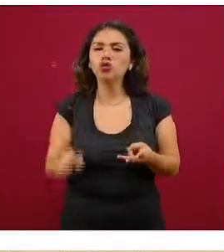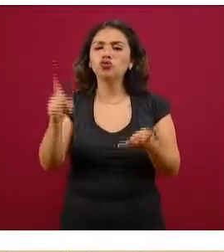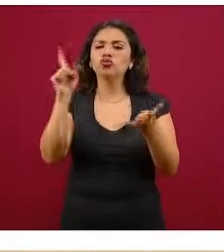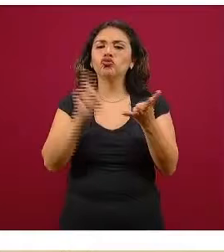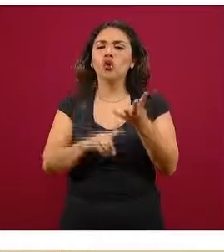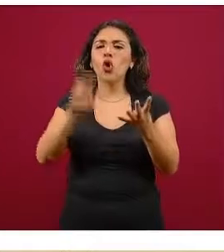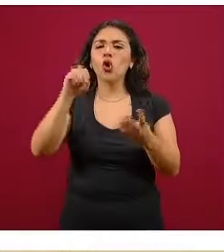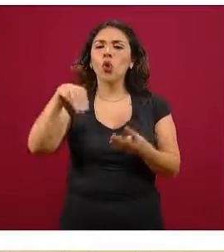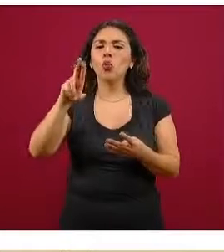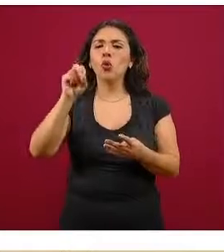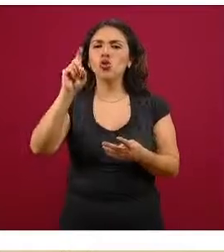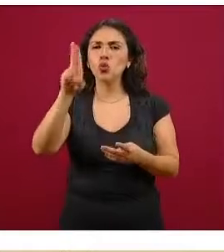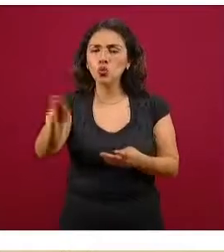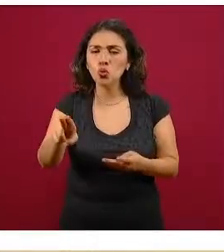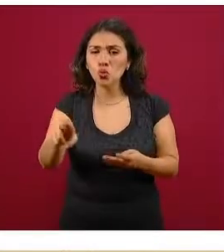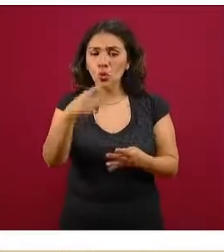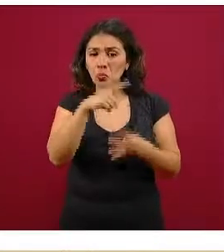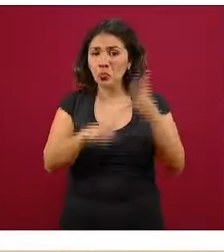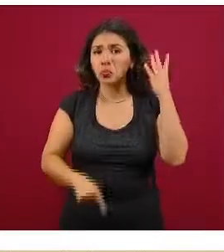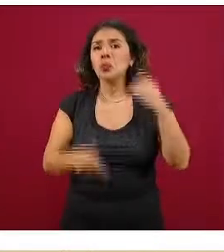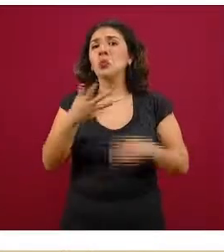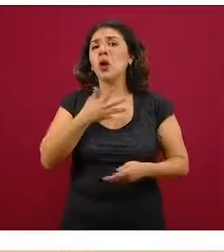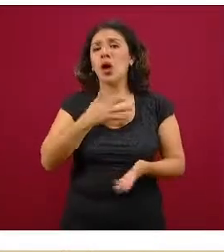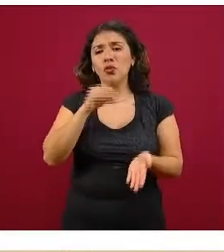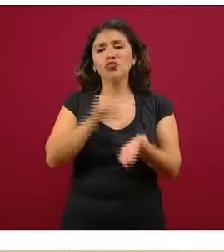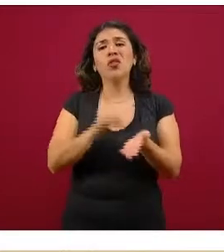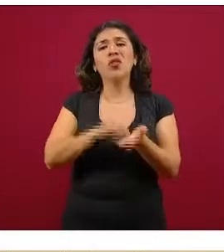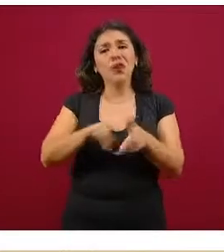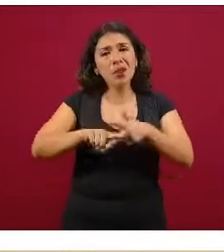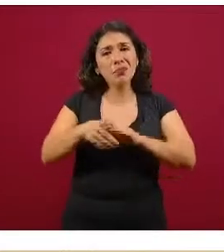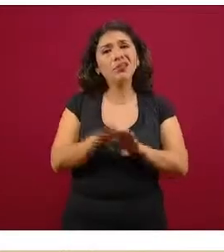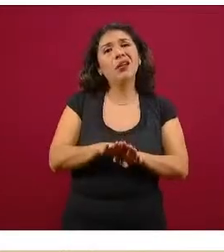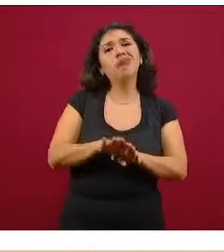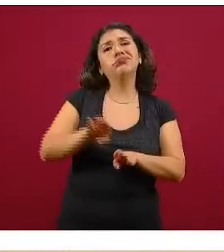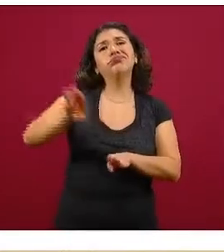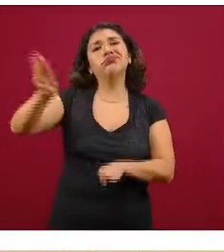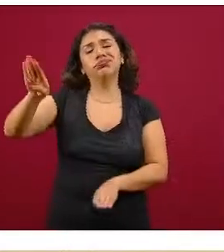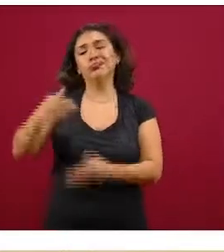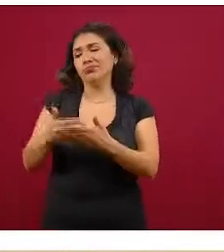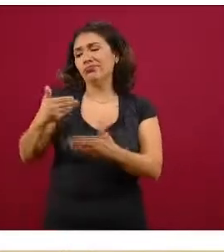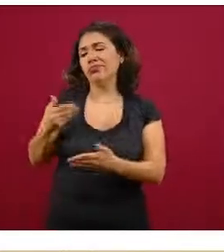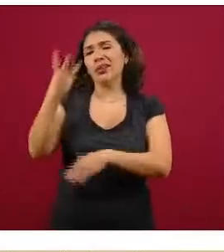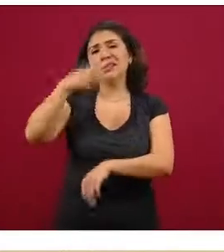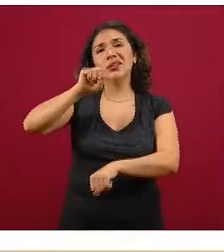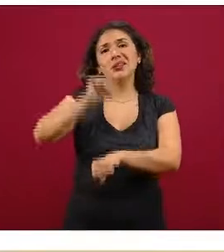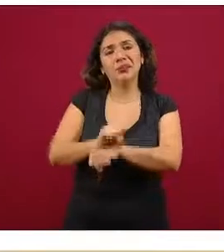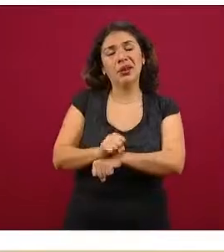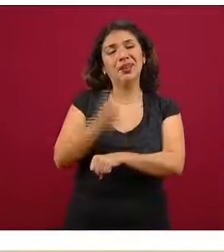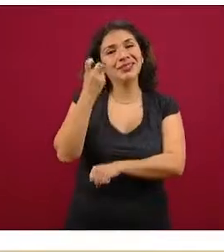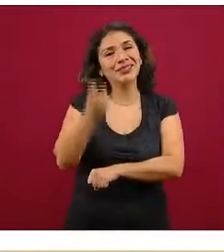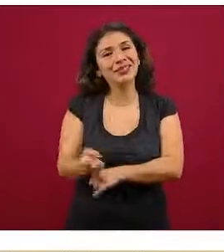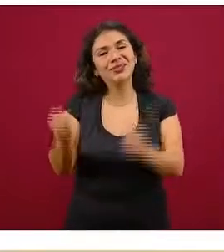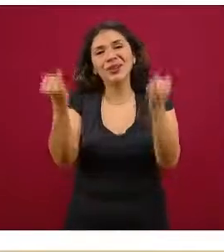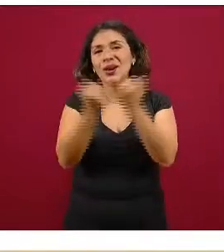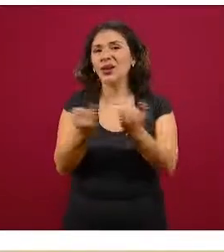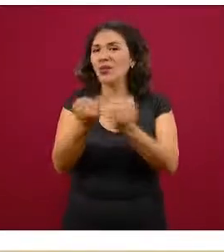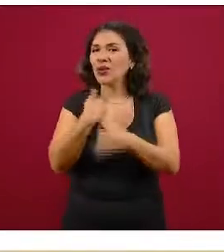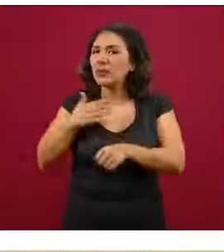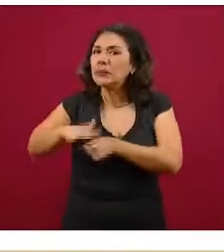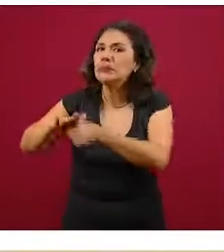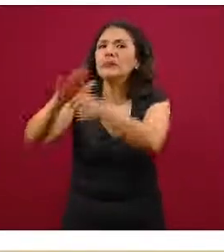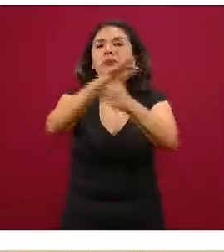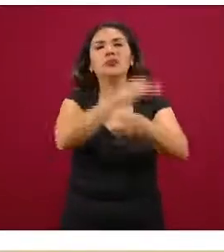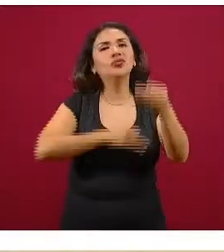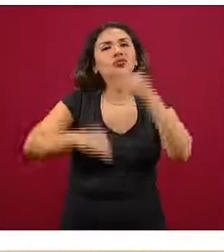y Comondú, tienen todavía tendencias ascendentes en las últimas 3 semanas. Entonces también es el llamado a la población de todos